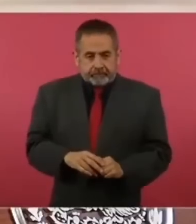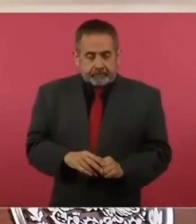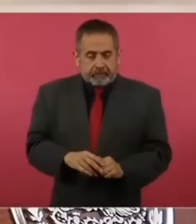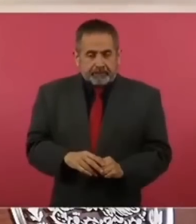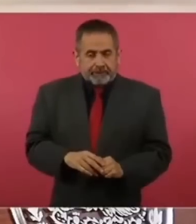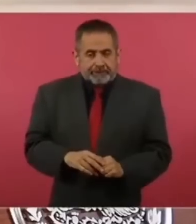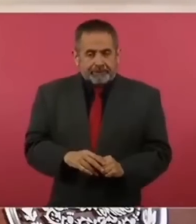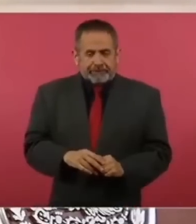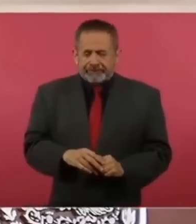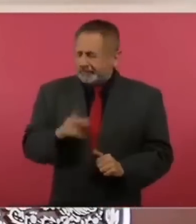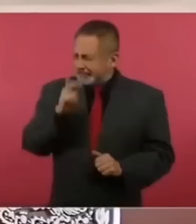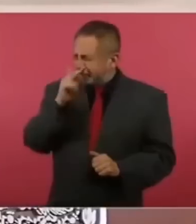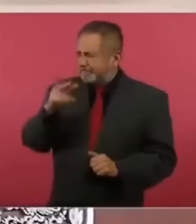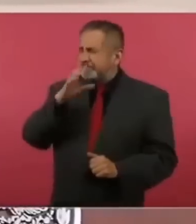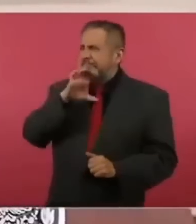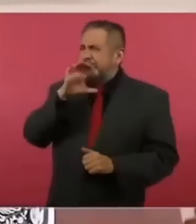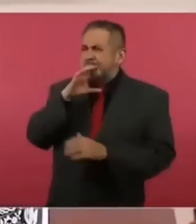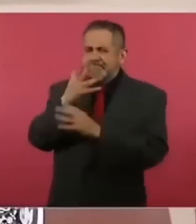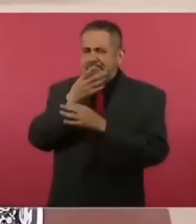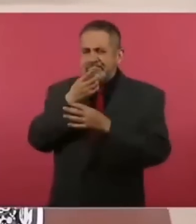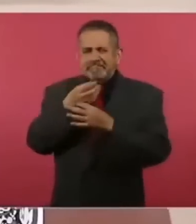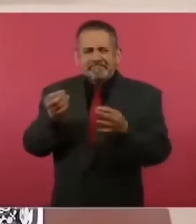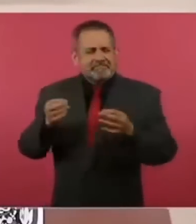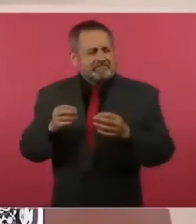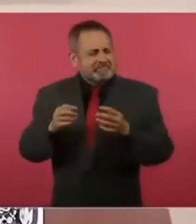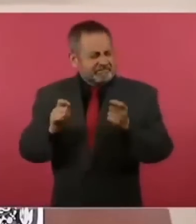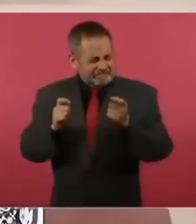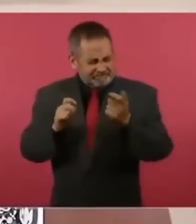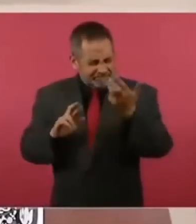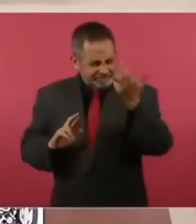1911. ¿Y cuál es la frase de Carranza? Revolución